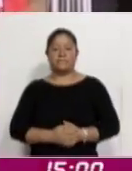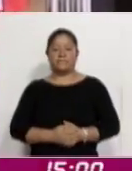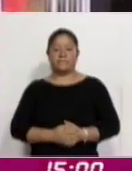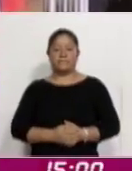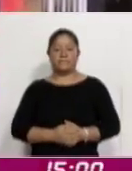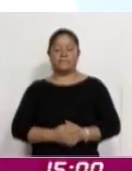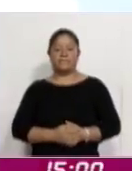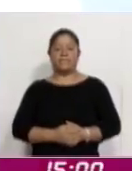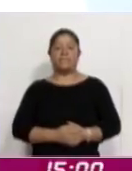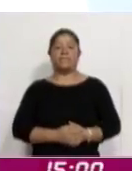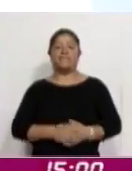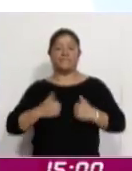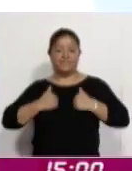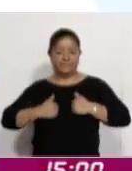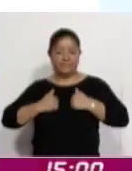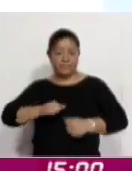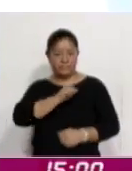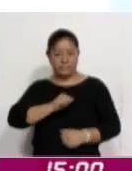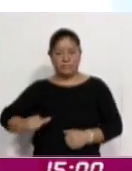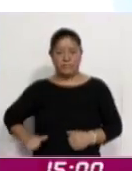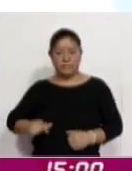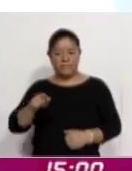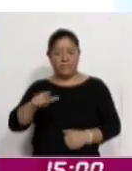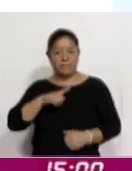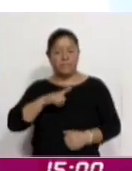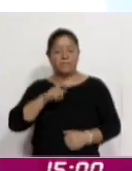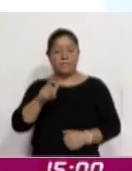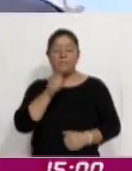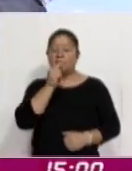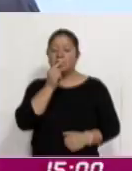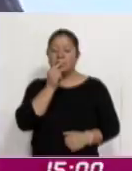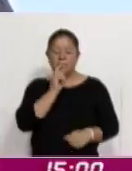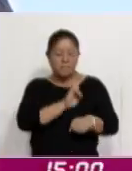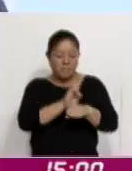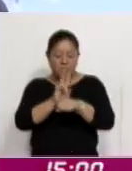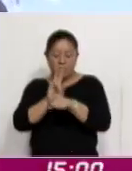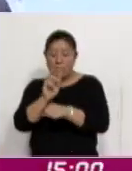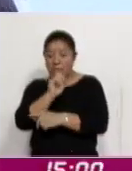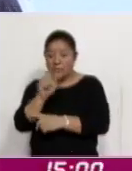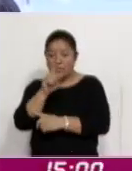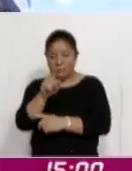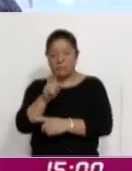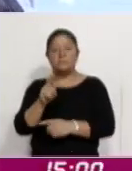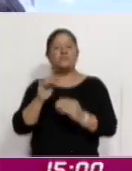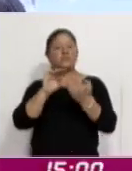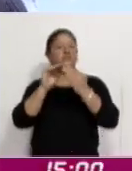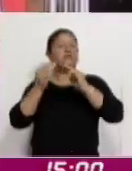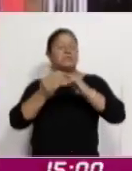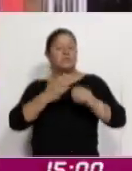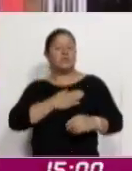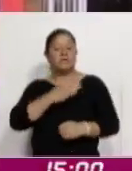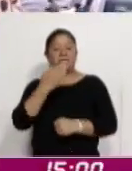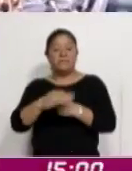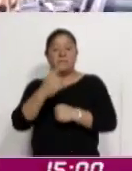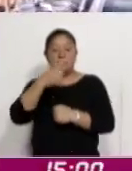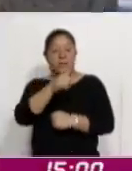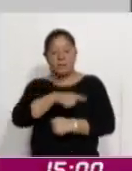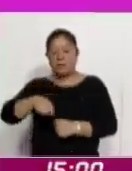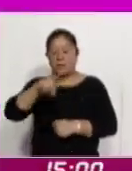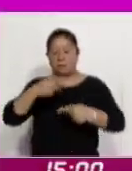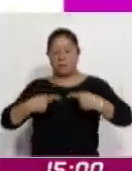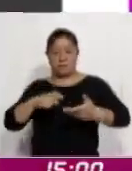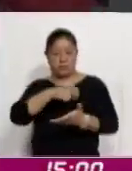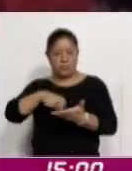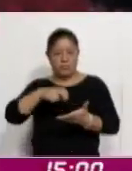El ayuntamiento de Chautempan implementará un operativo especial con motivo del Buen Fin para garantizar la seguridad de los consumidores.